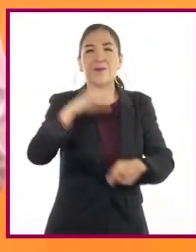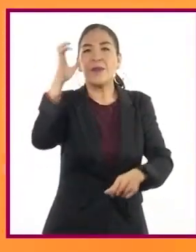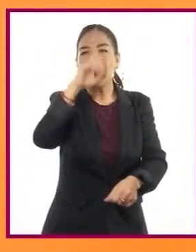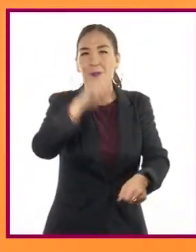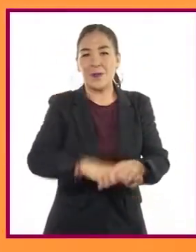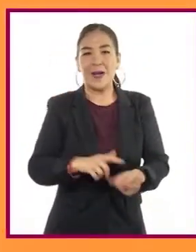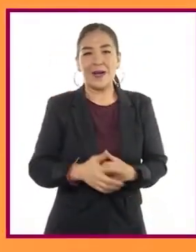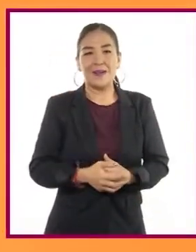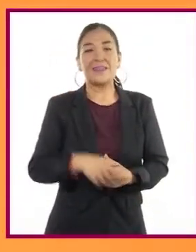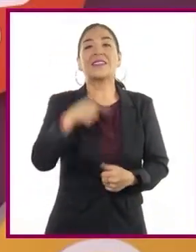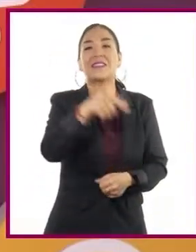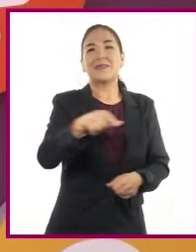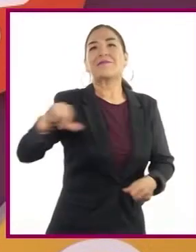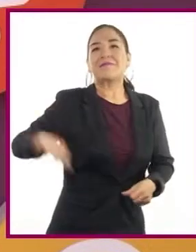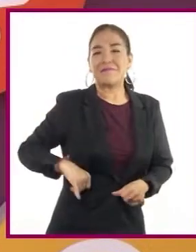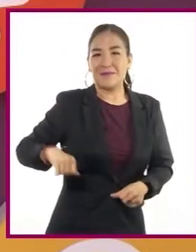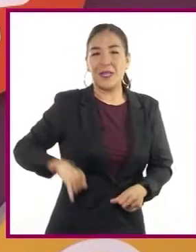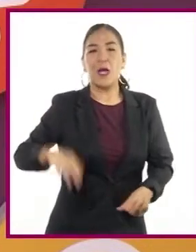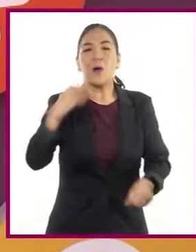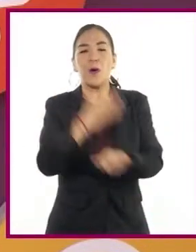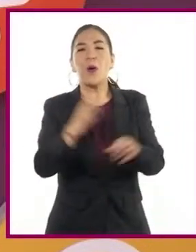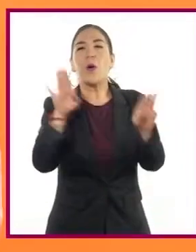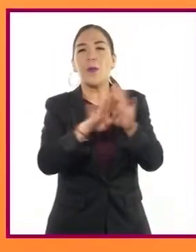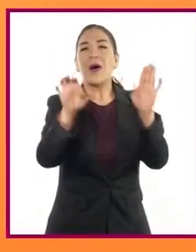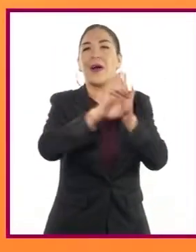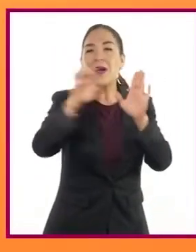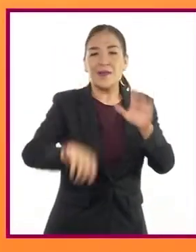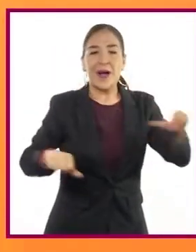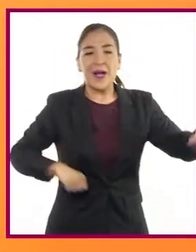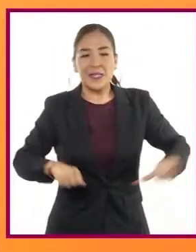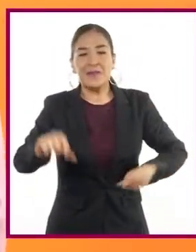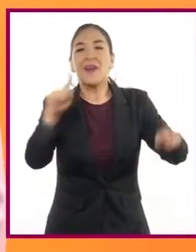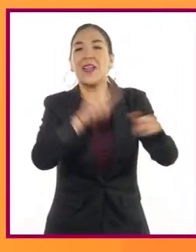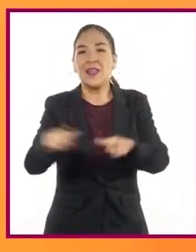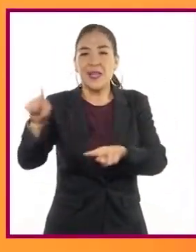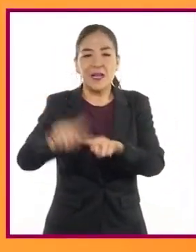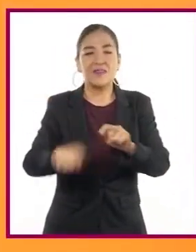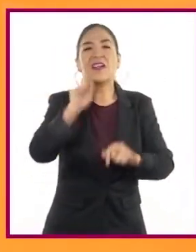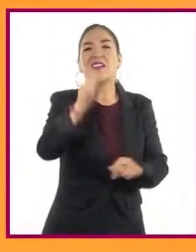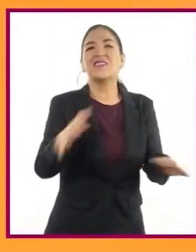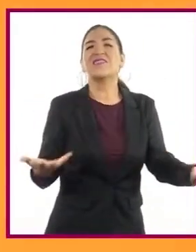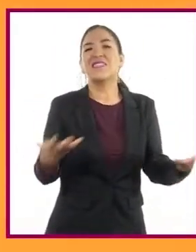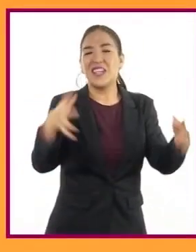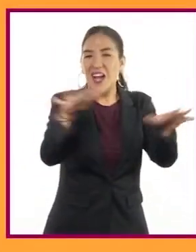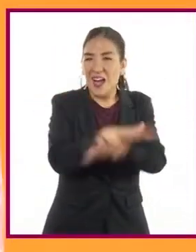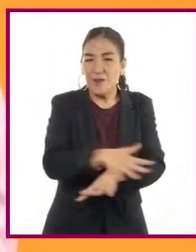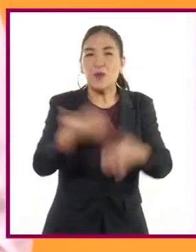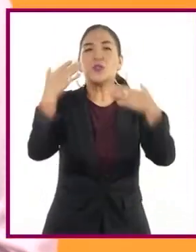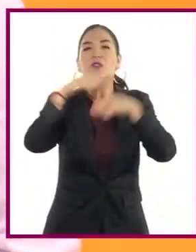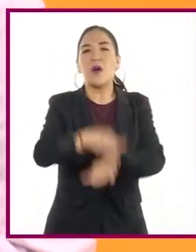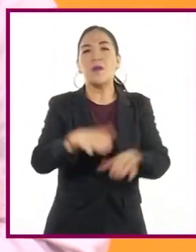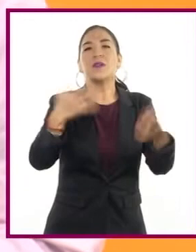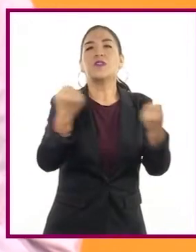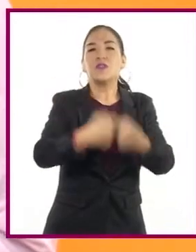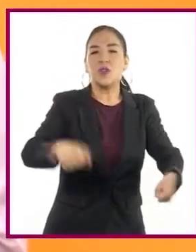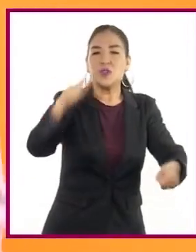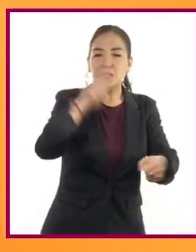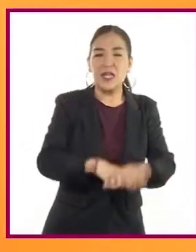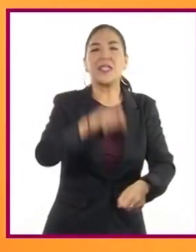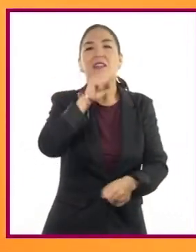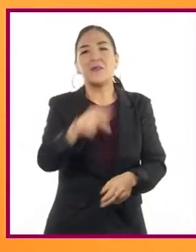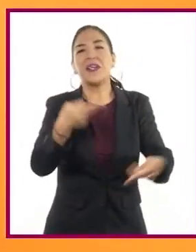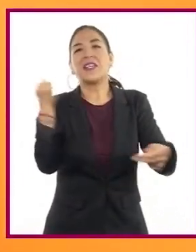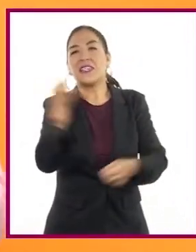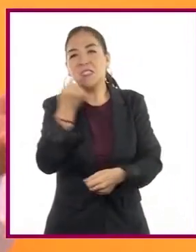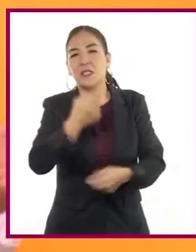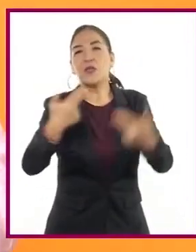interesante, Marta. Este es un ejemplo de cómo las actividades cotidianas se modifican ante los cambios sociales y las